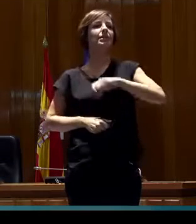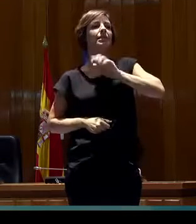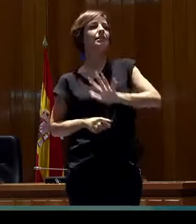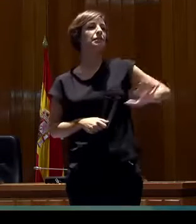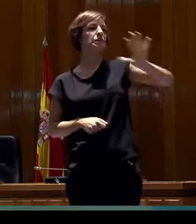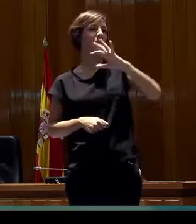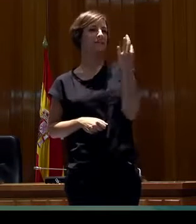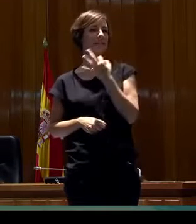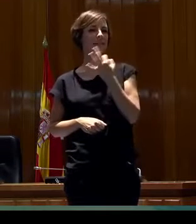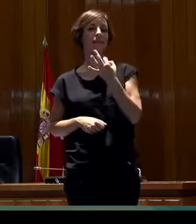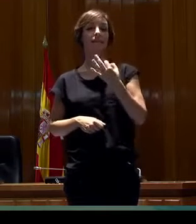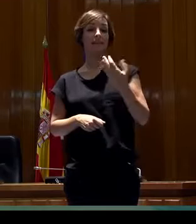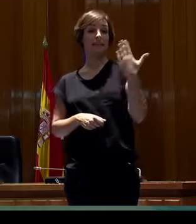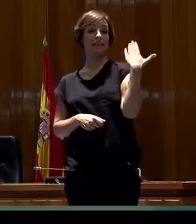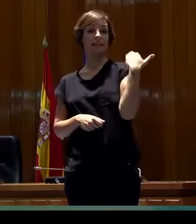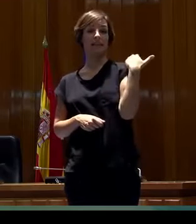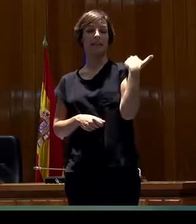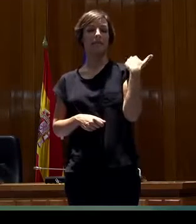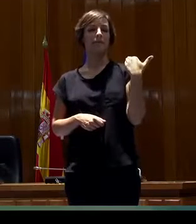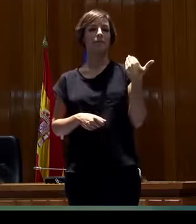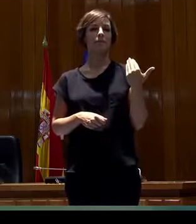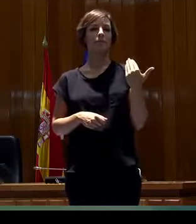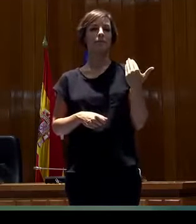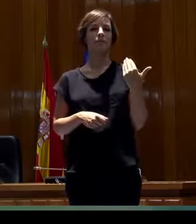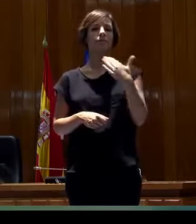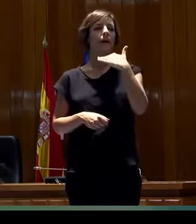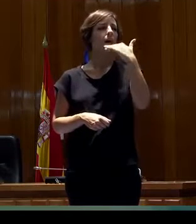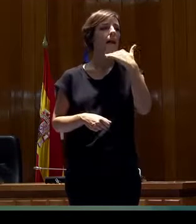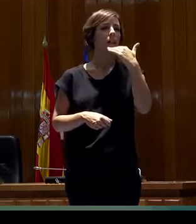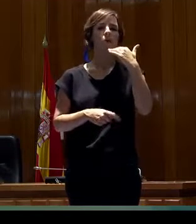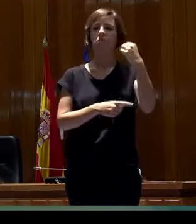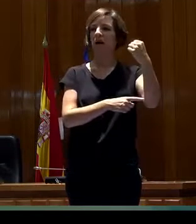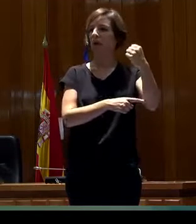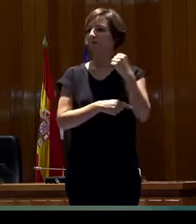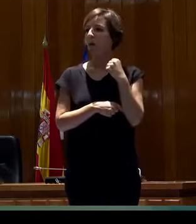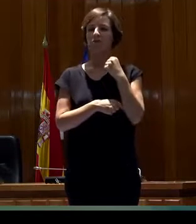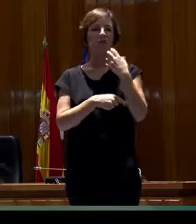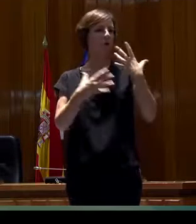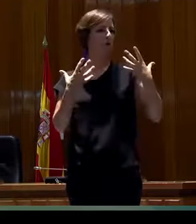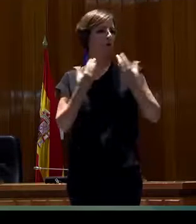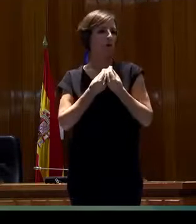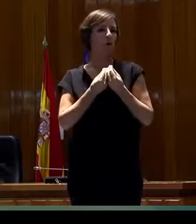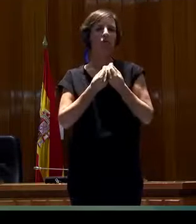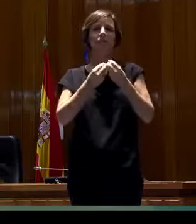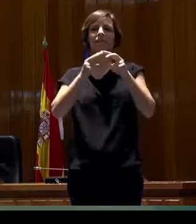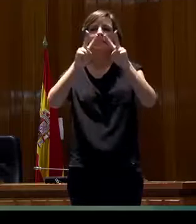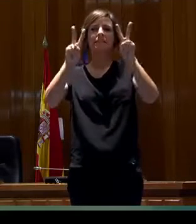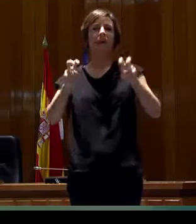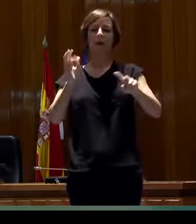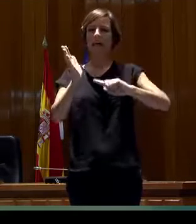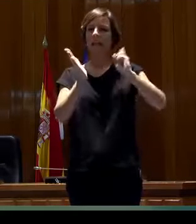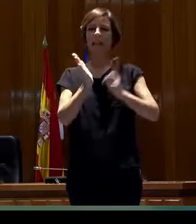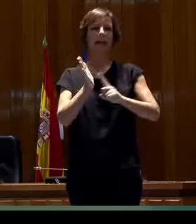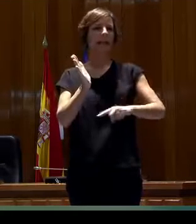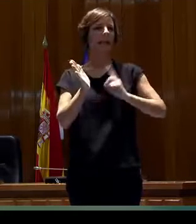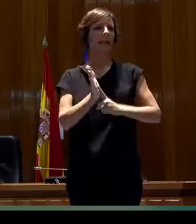que hemos pasado de no haber ningún respaldo, ningún apoyo en lo que se refiere a una legislación, a